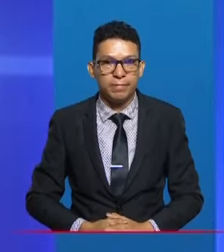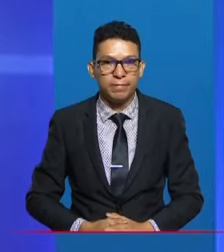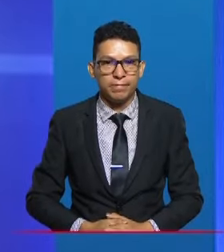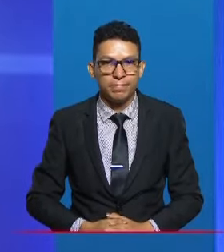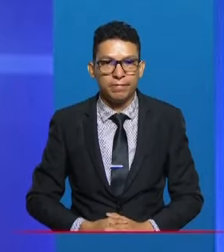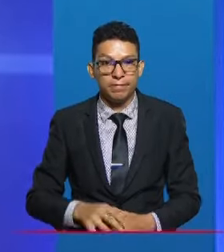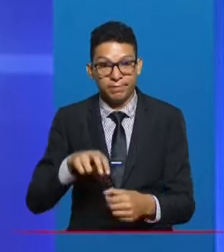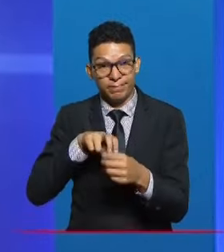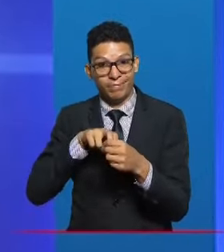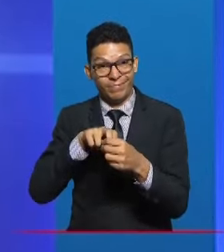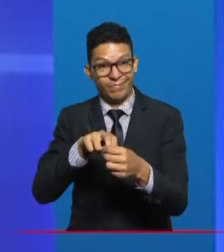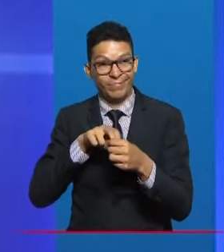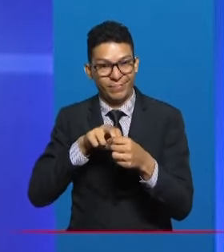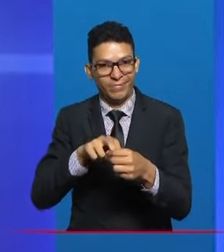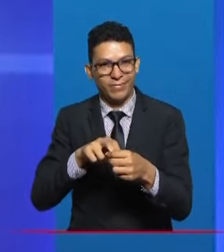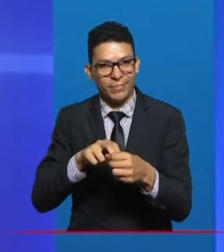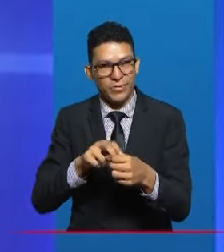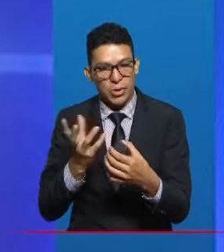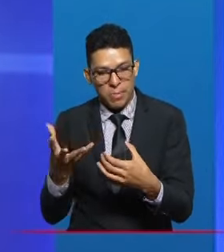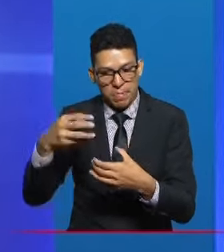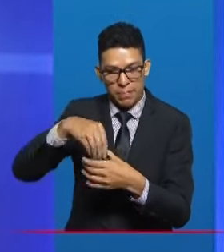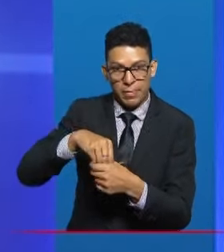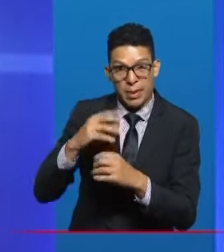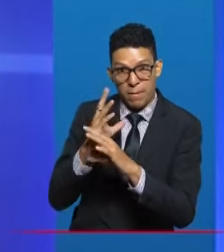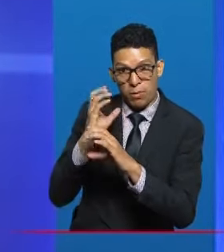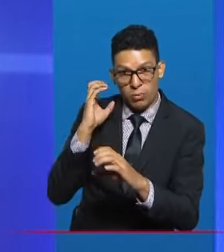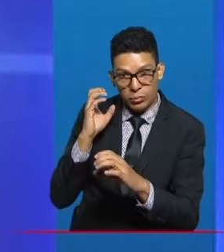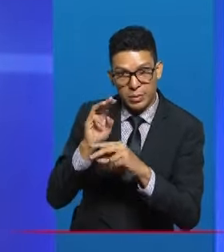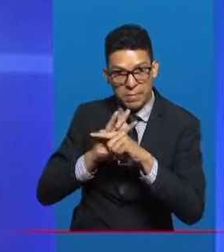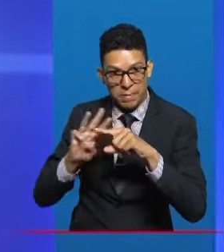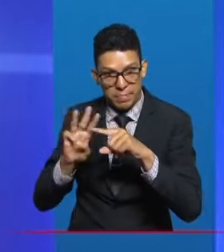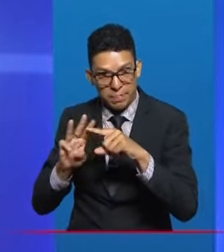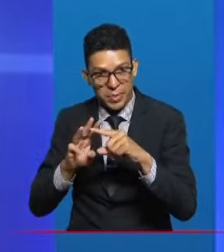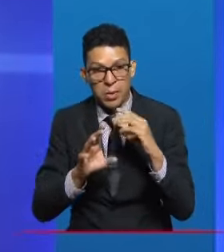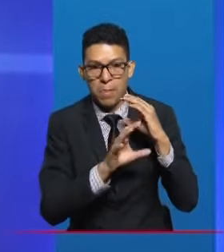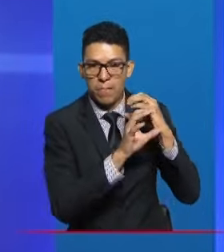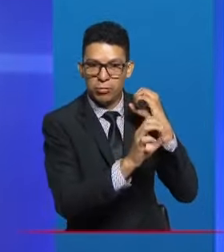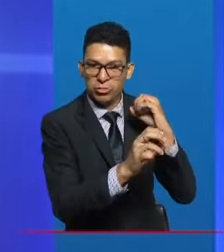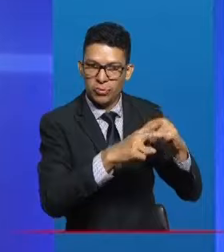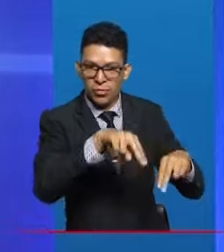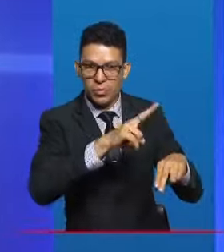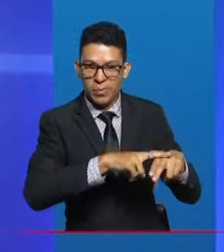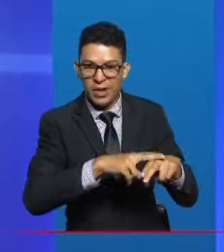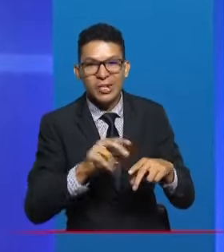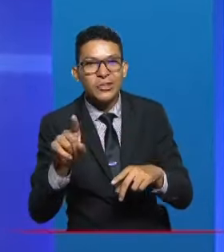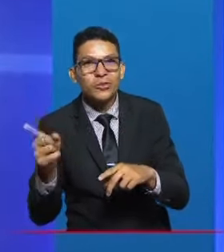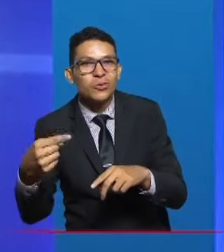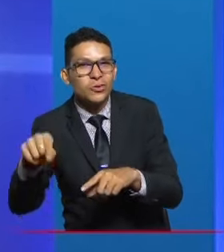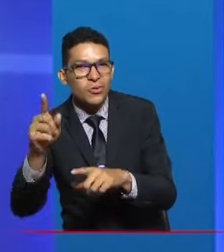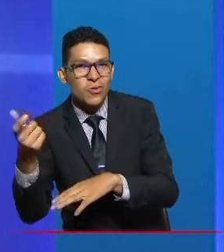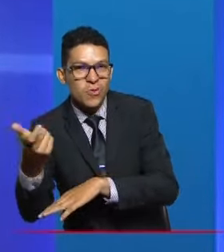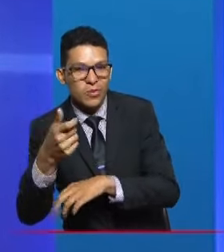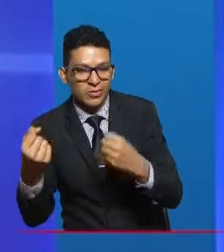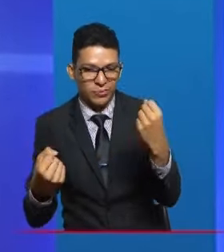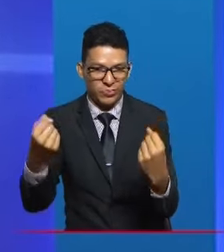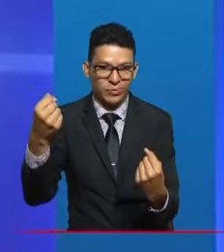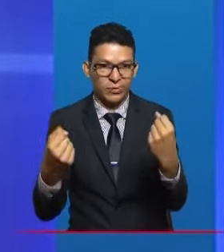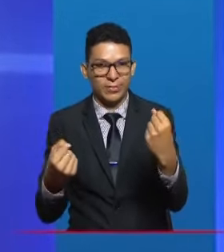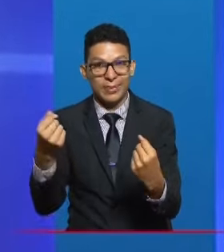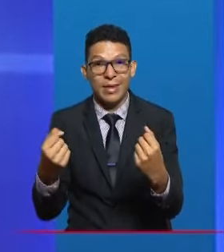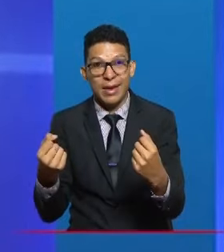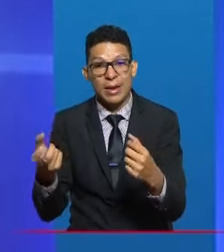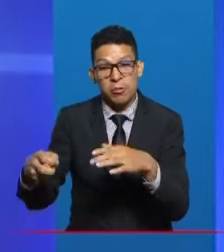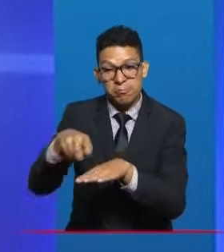un transporte multimodal que incorpore a los buses del MIO, las busetas tradicionales y a las gualas a través de un sistema